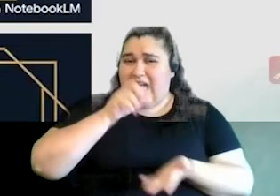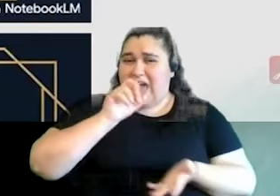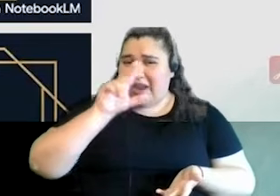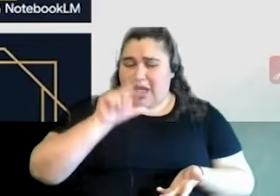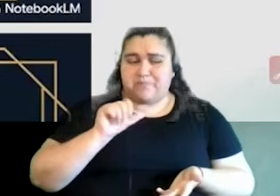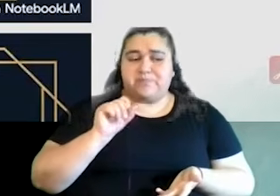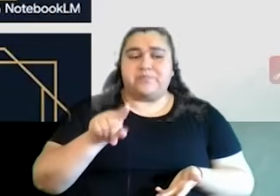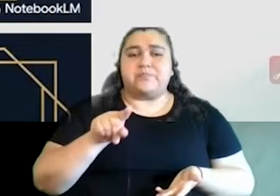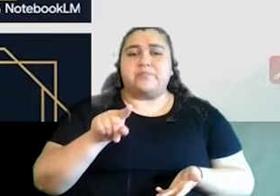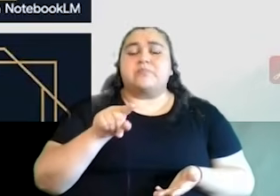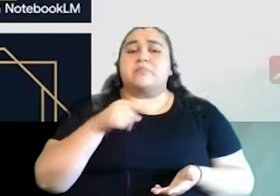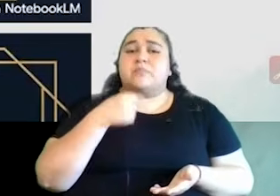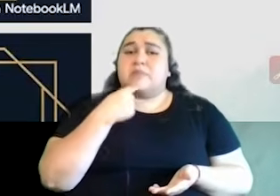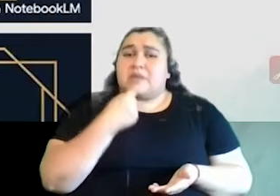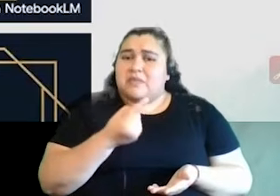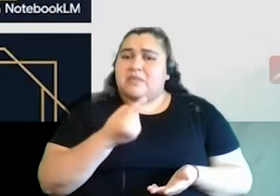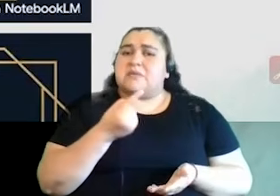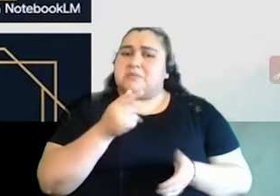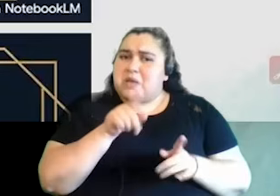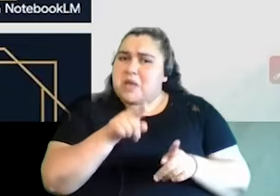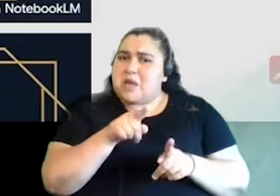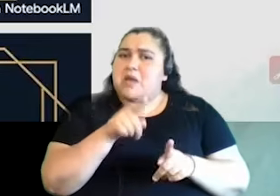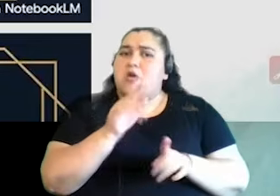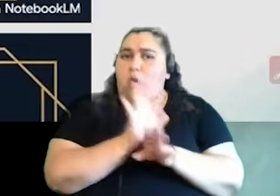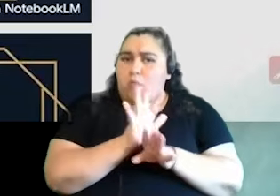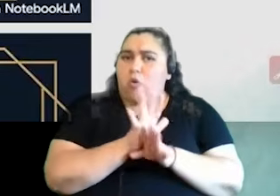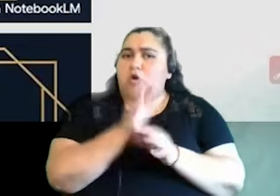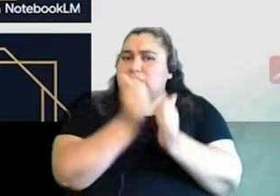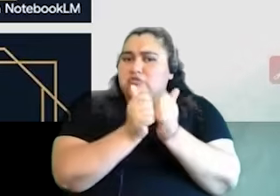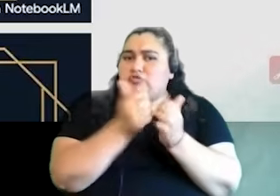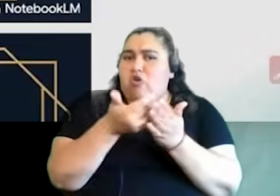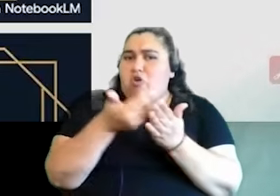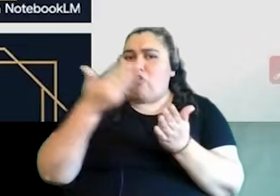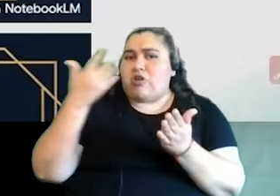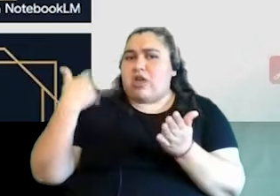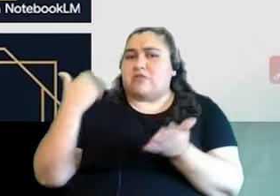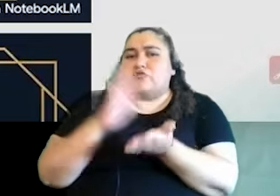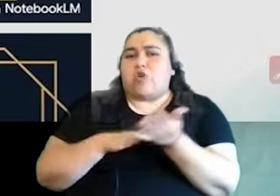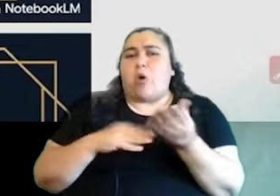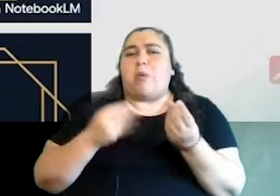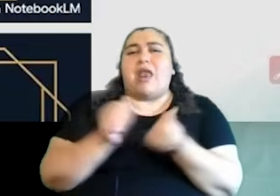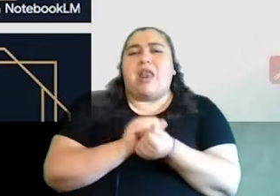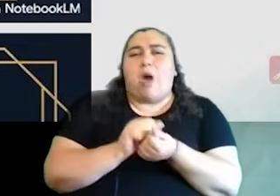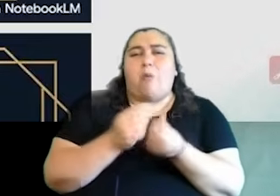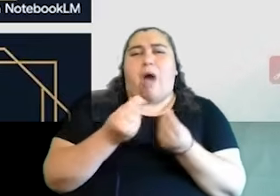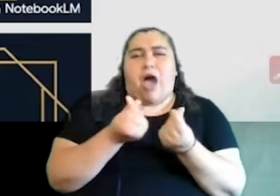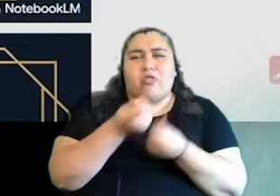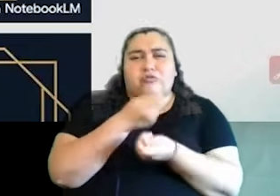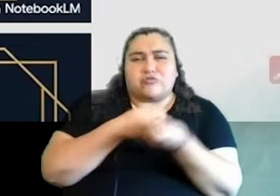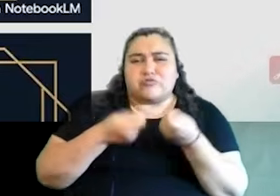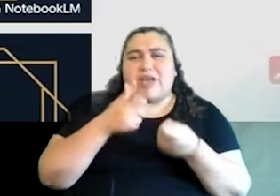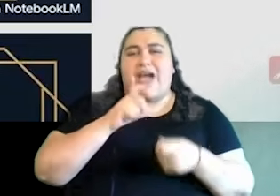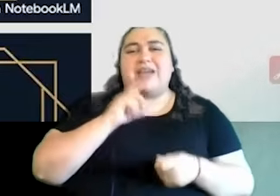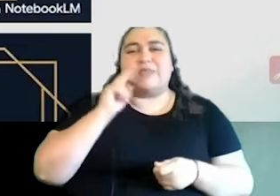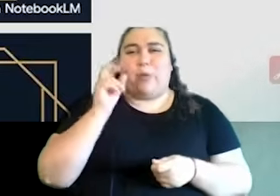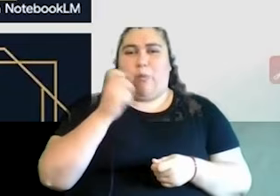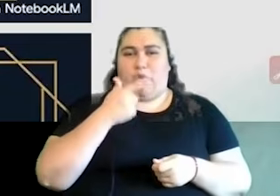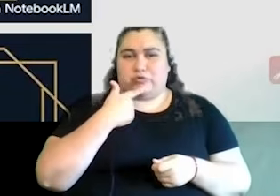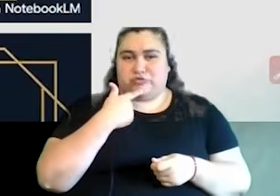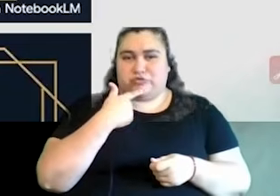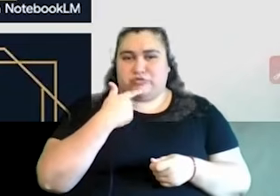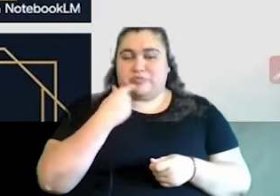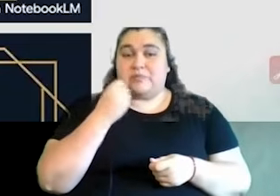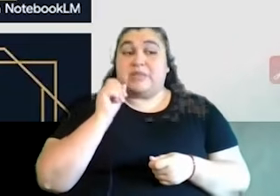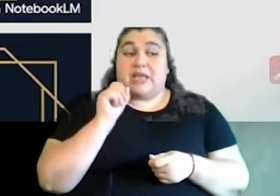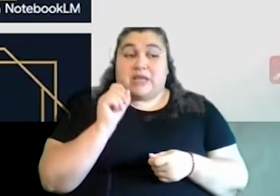considera como antecedente favorable en materia de lavado de activos esta constancia de adhesión al régimen simplificado. Es decir, que si